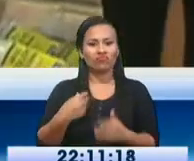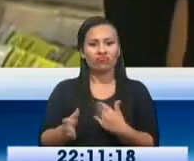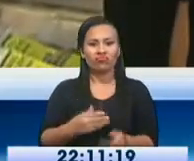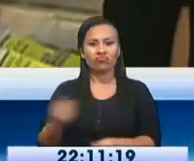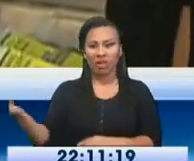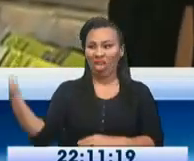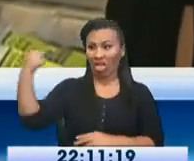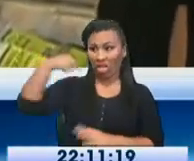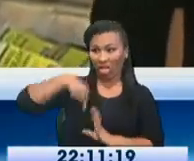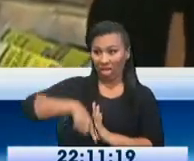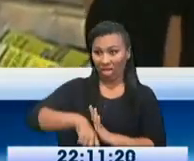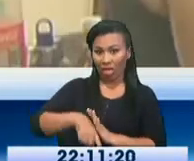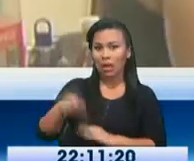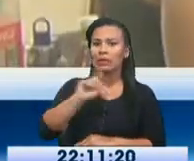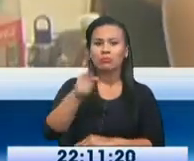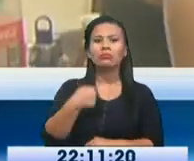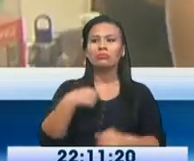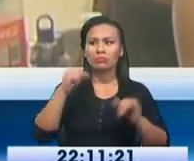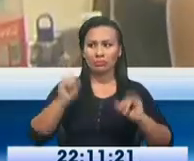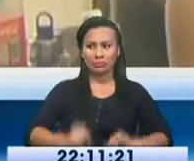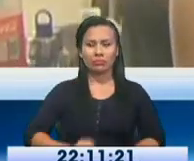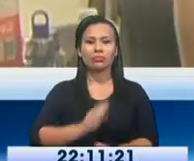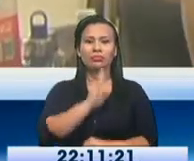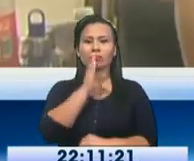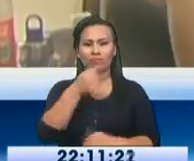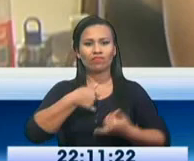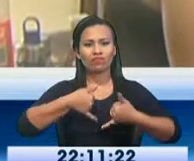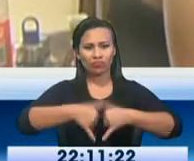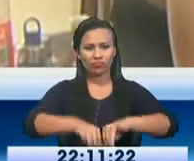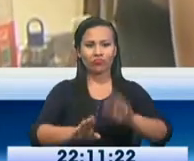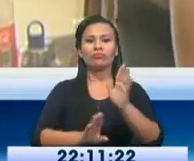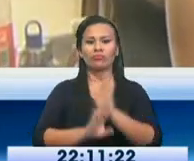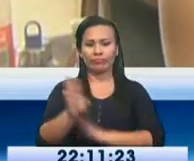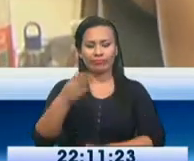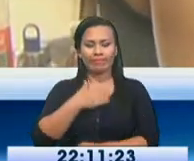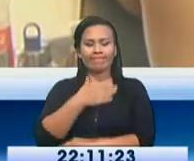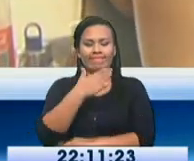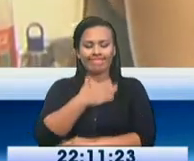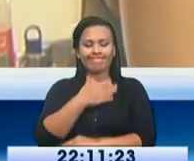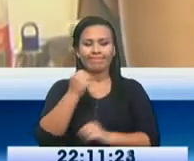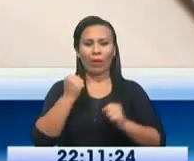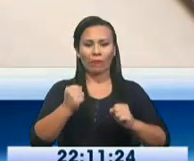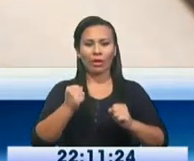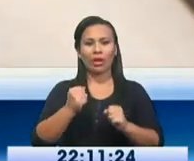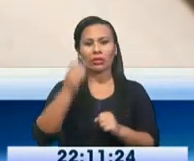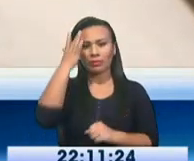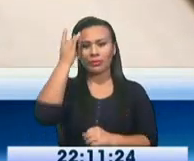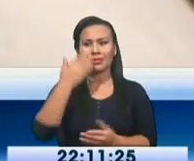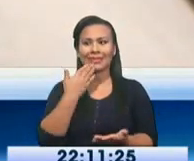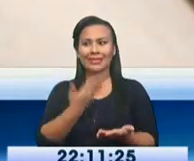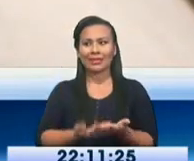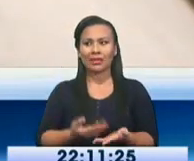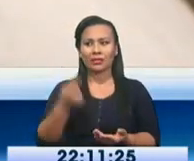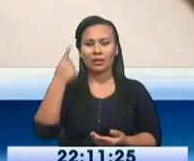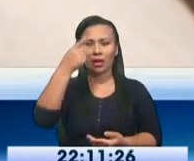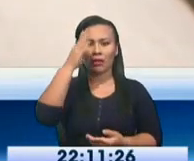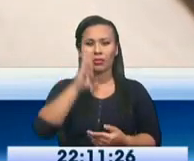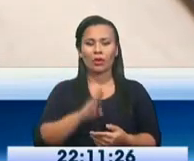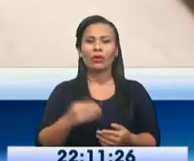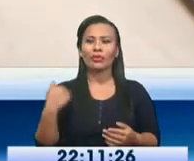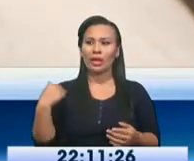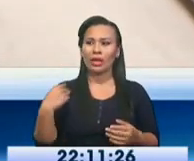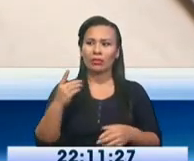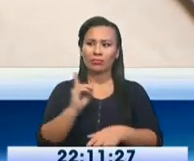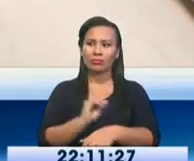por nada ni por nadie y saldré adelante con lo que tengo encima. Porque gracias a Dios he tenido ayuda de ustedes, del